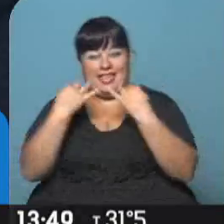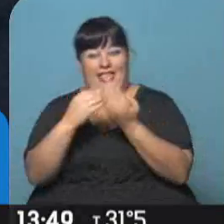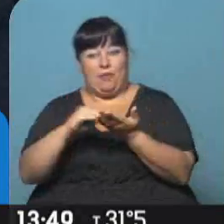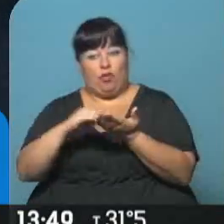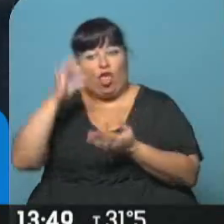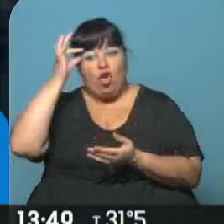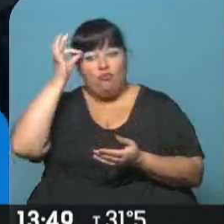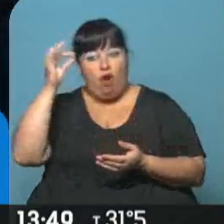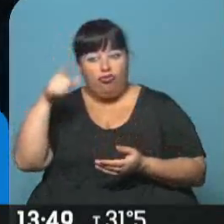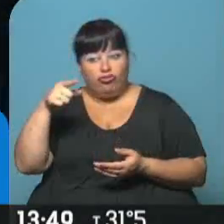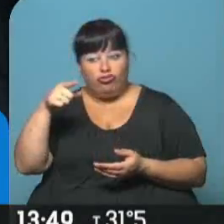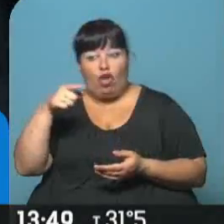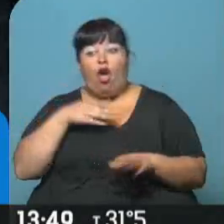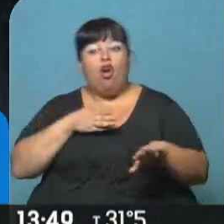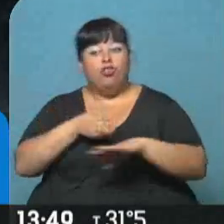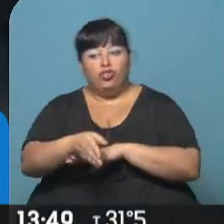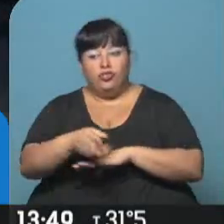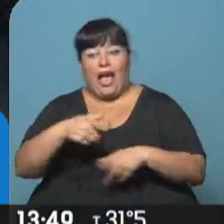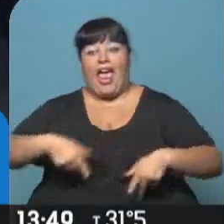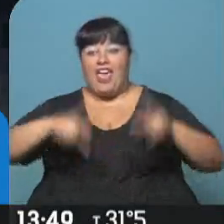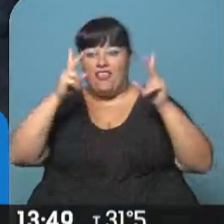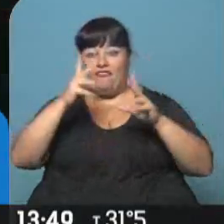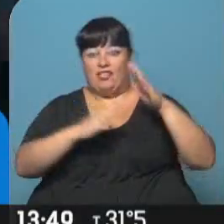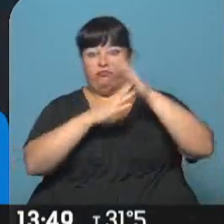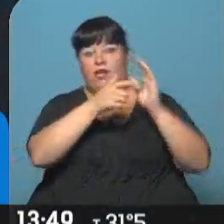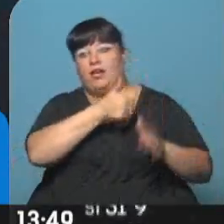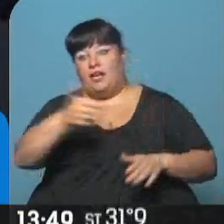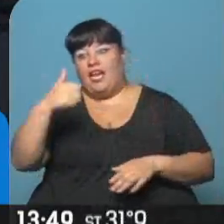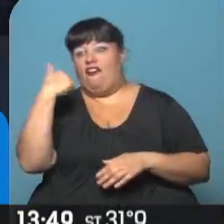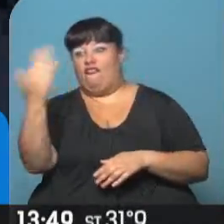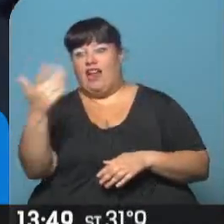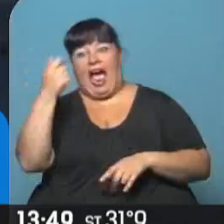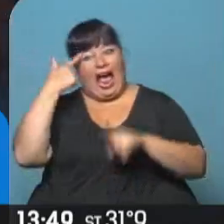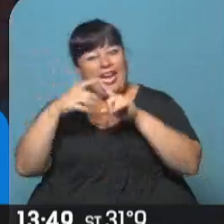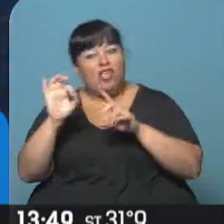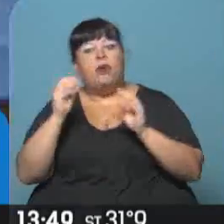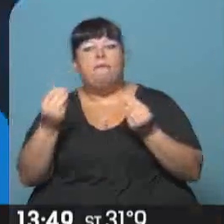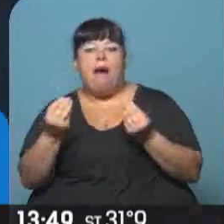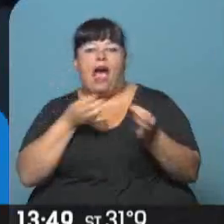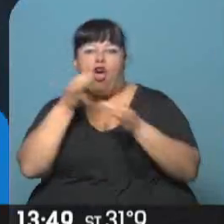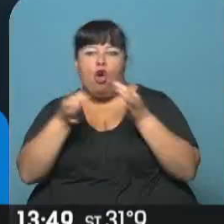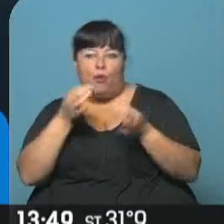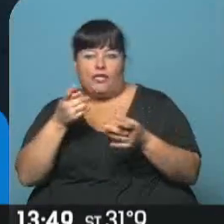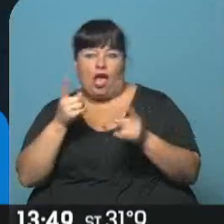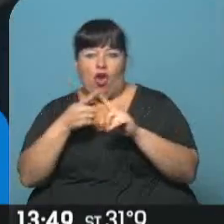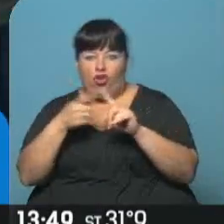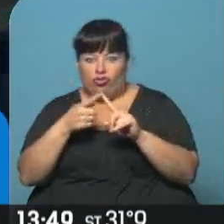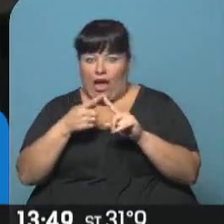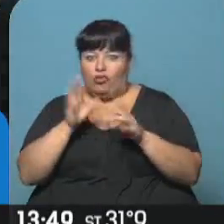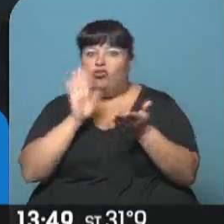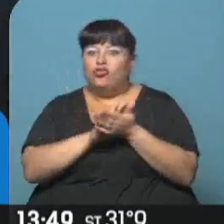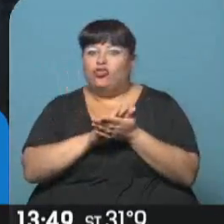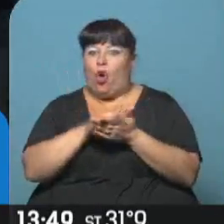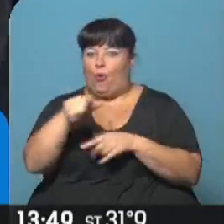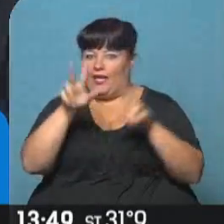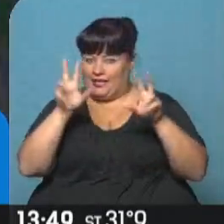Diputados, Emilio Monzó, salió del edificio principal hacia el edificio anexo para mantener algún contacto que esté vinculado con